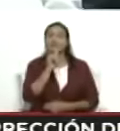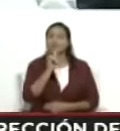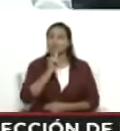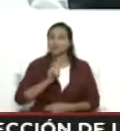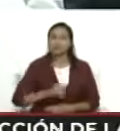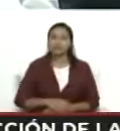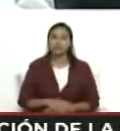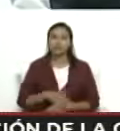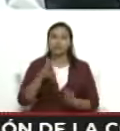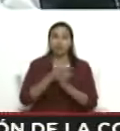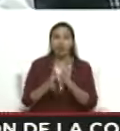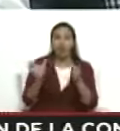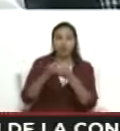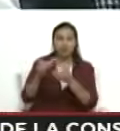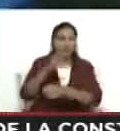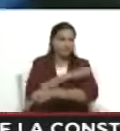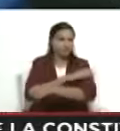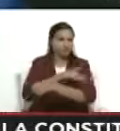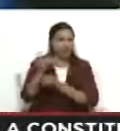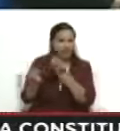de la derecha, lo que estaban haciendo.